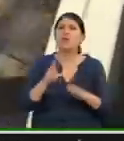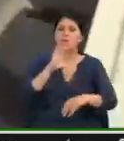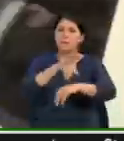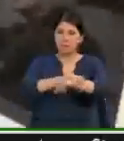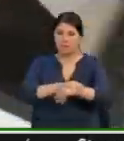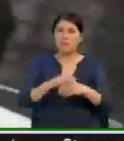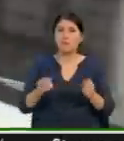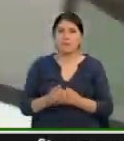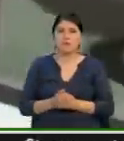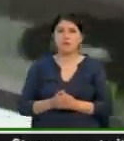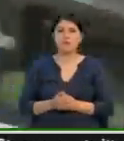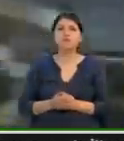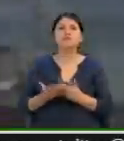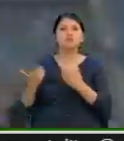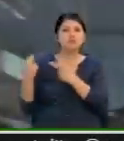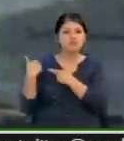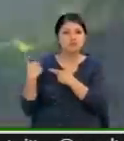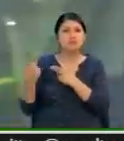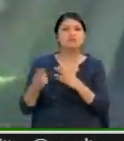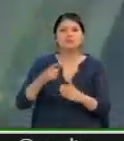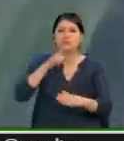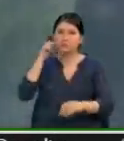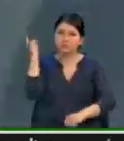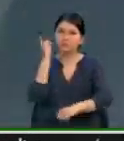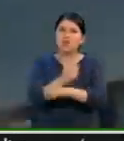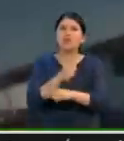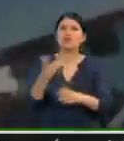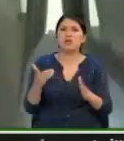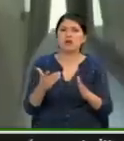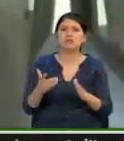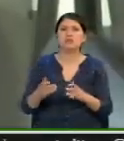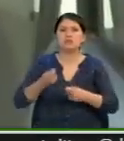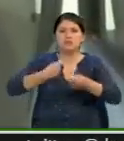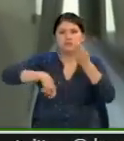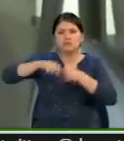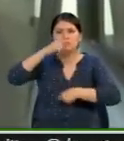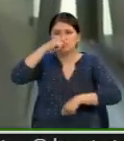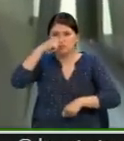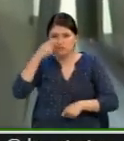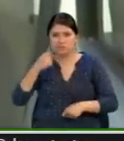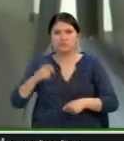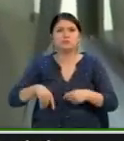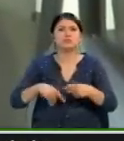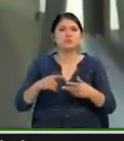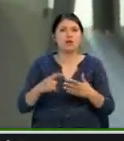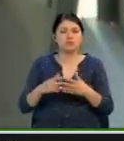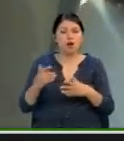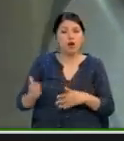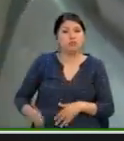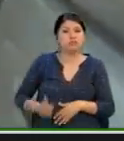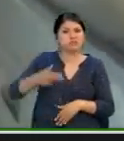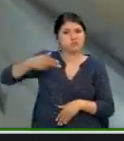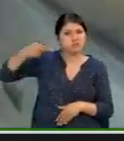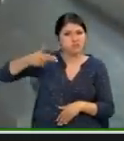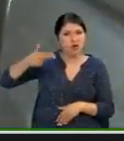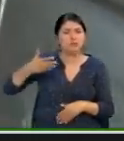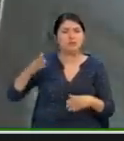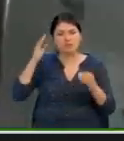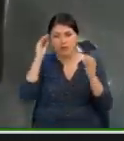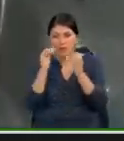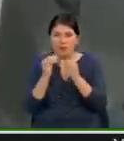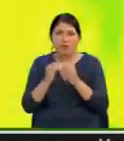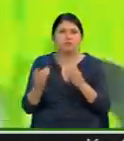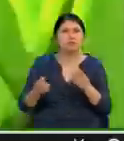captura para la correspondiente imputación de los delitos de tráfico de estupefacientes porte ilegal de armas y concierto